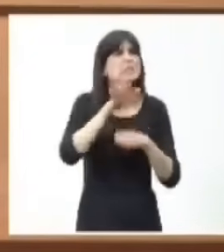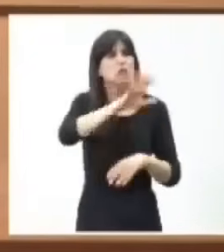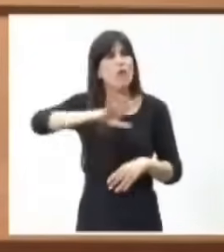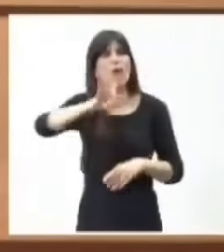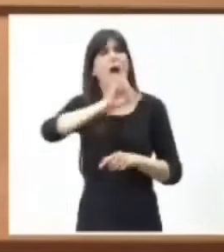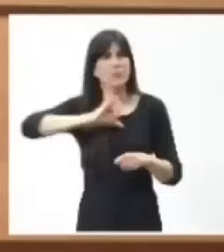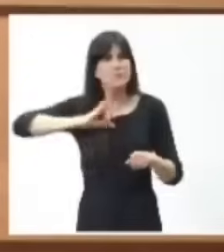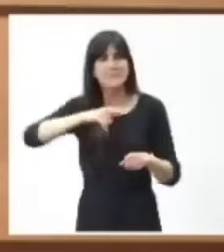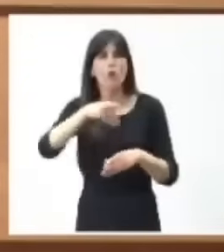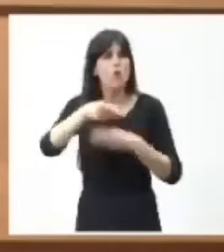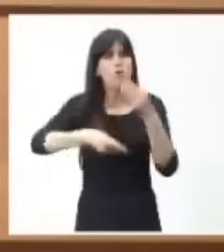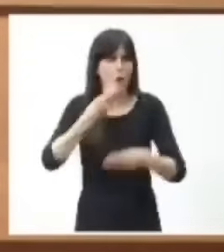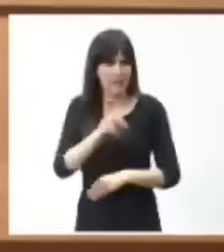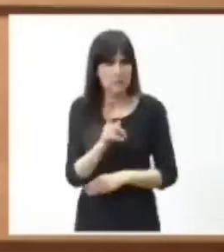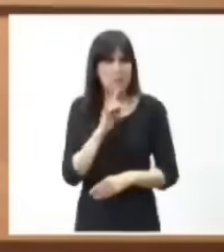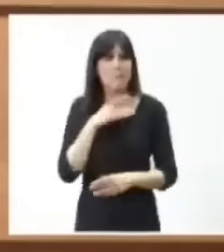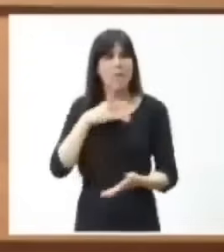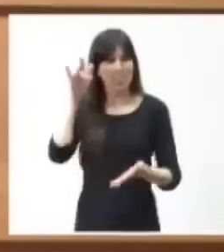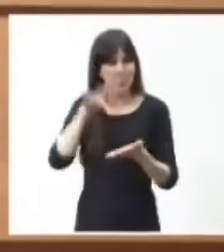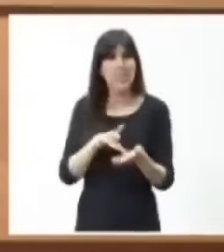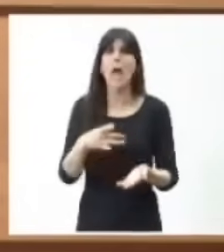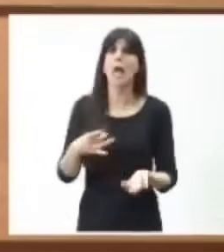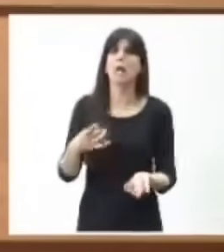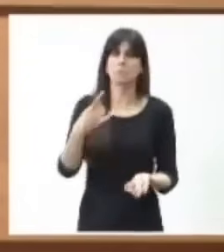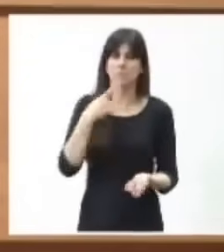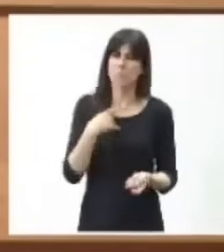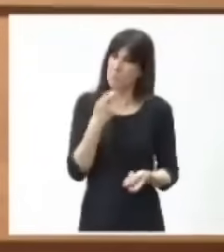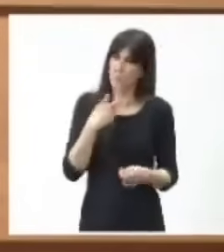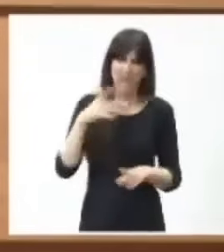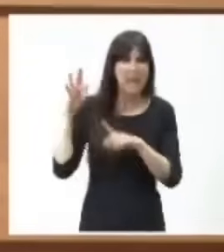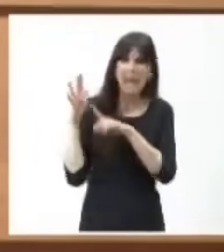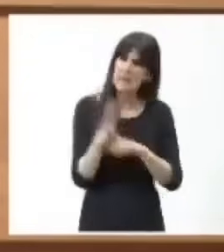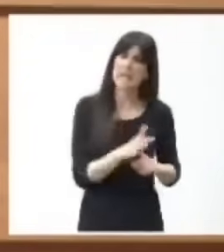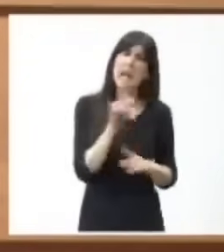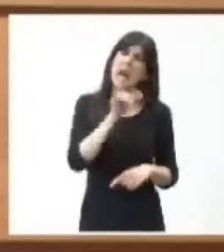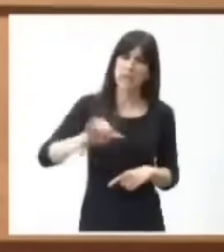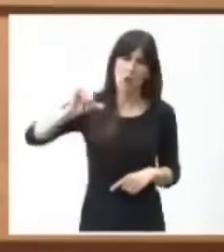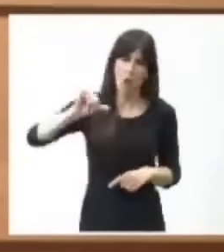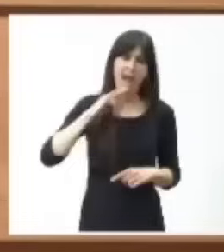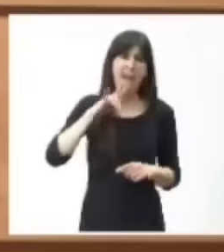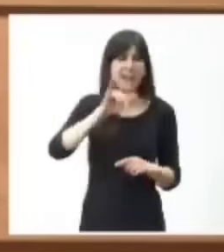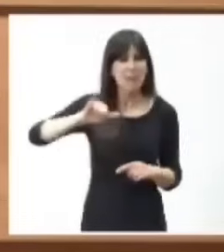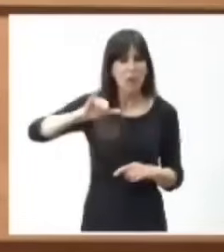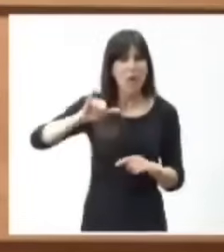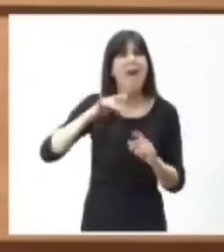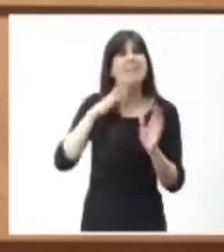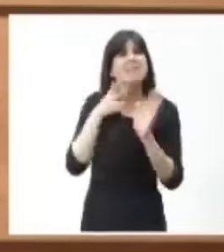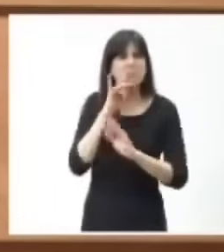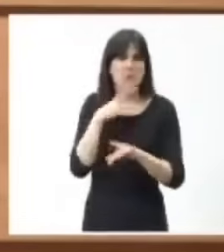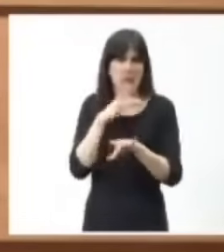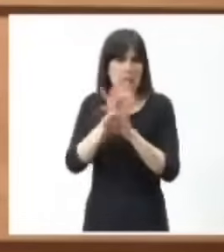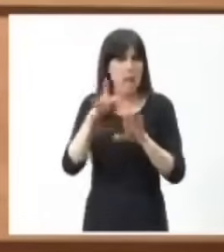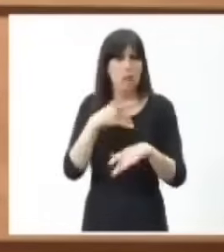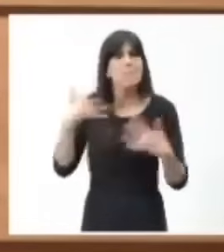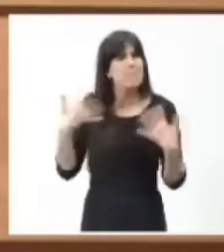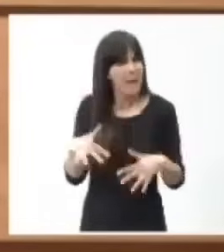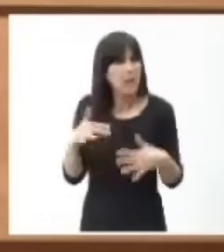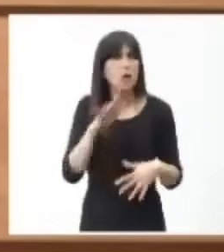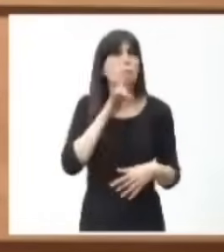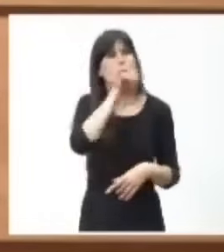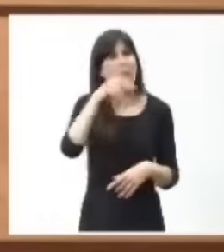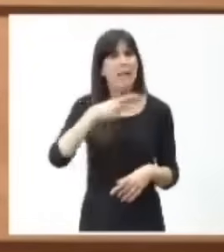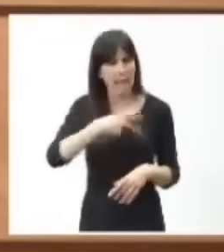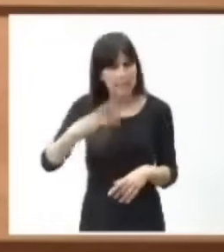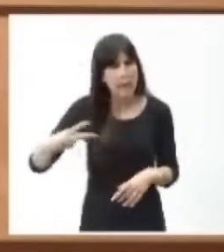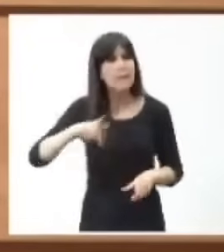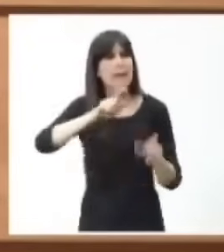allí. Ese día nos sentenció, nos discriminó a todos los riojanos. Por cierto, que quede claro que nos alegramos mucho por los